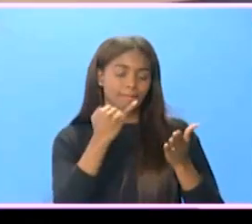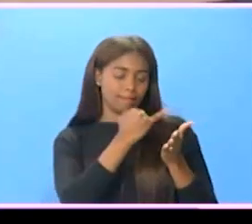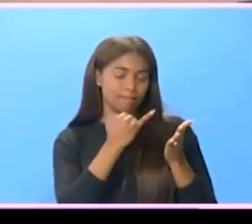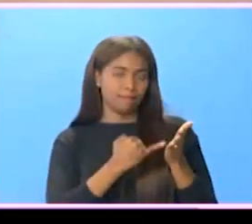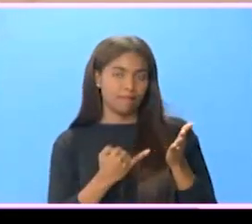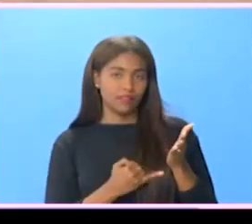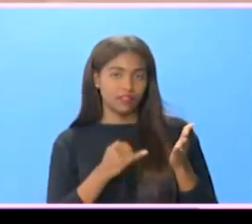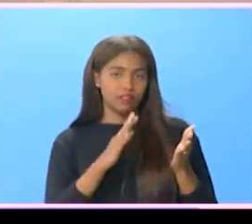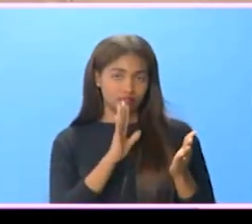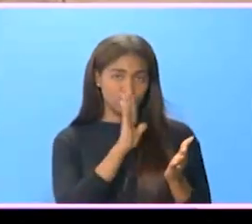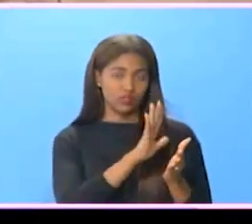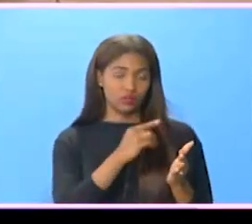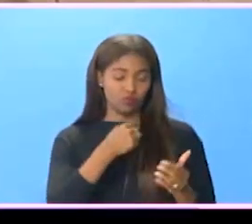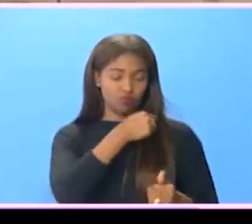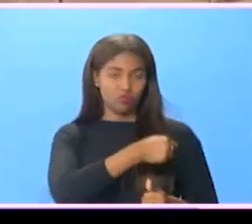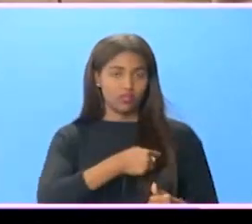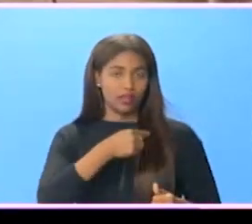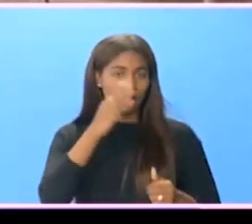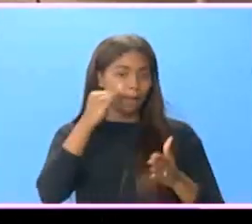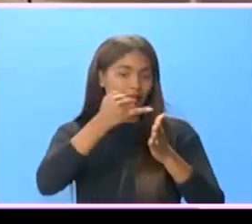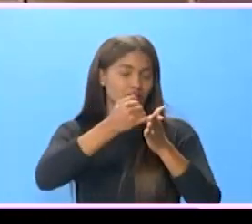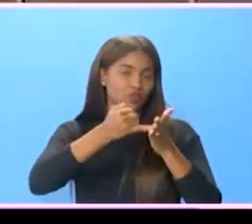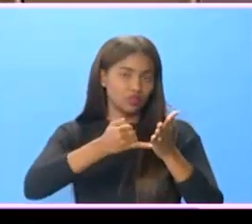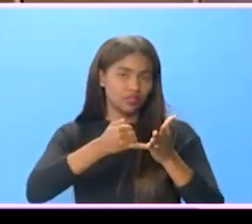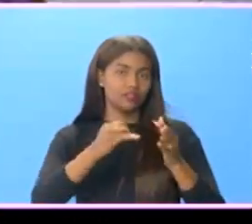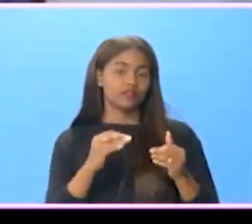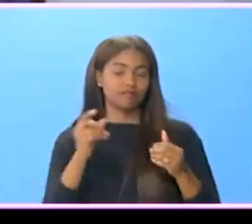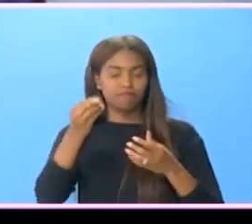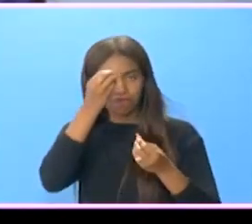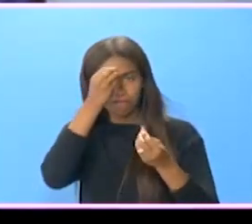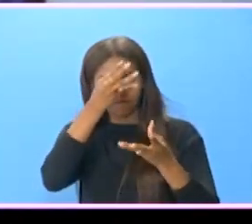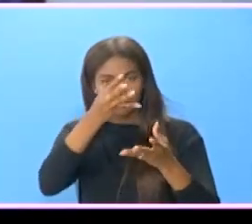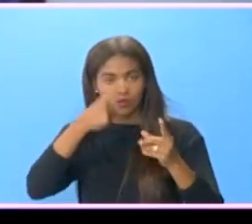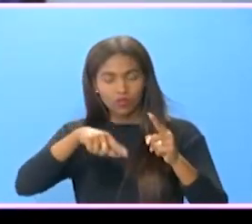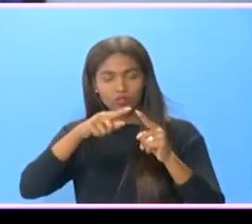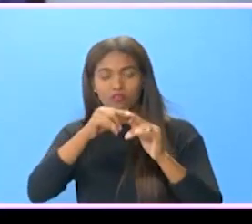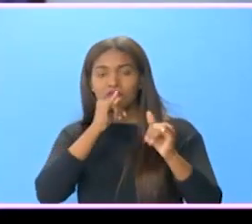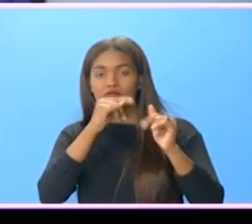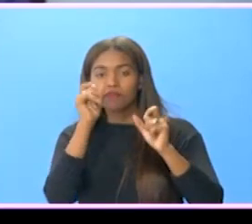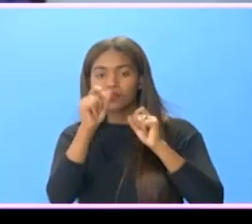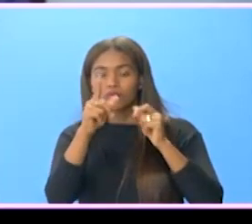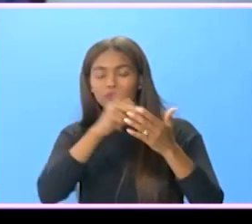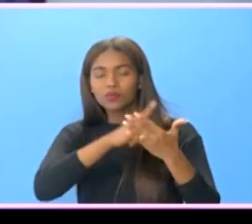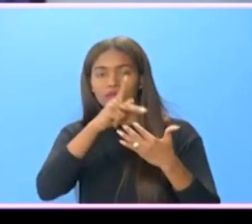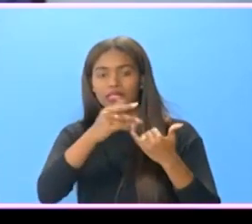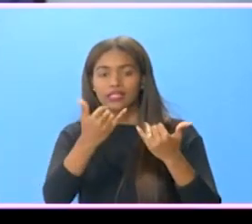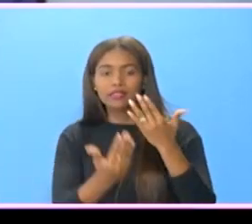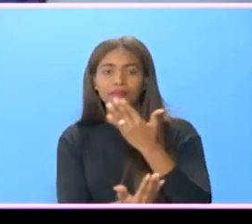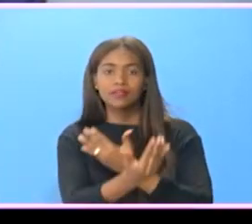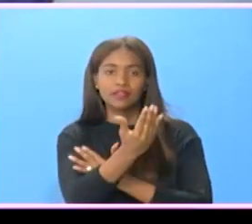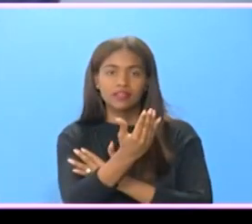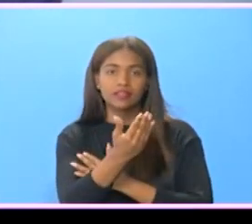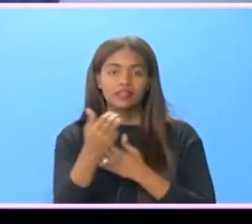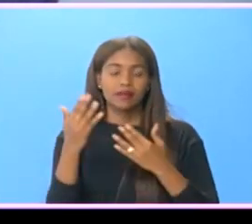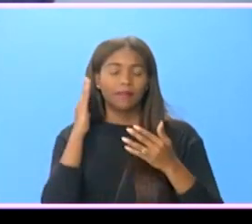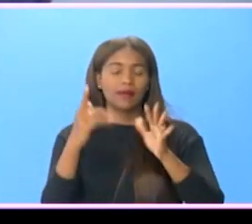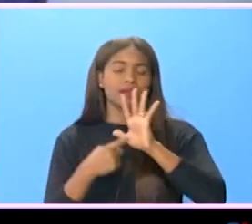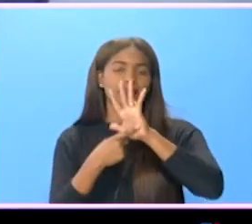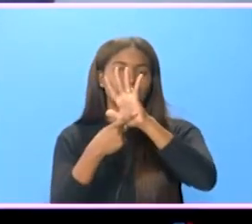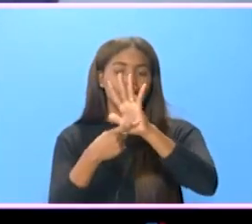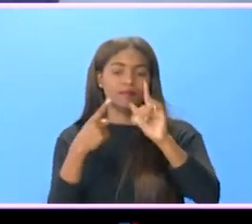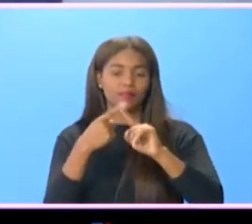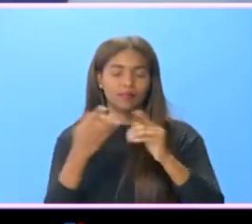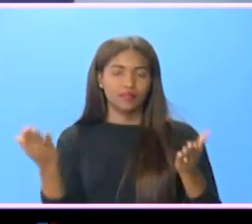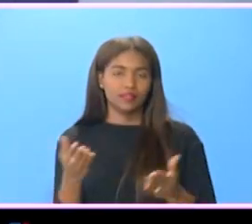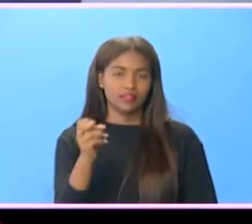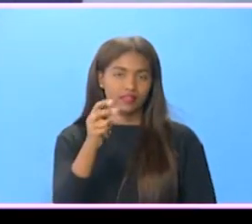el pezón a través de cirugía, expresó al ser entrevistado en el programa esta mañana que se transmite por